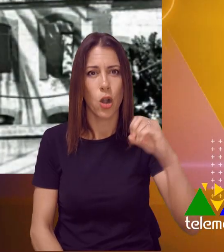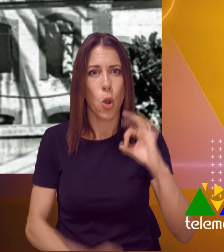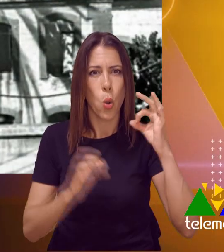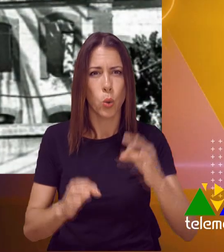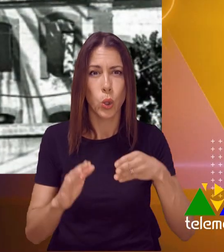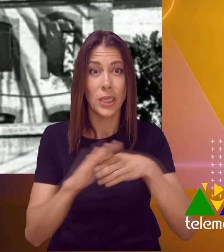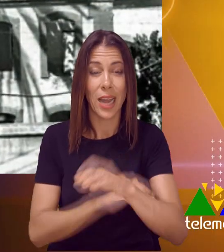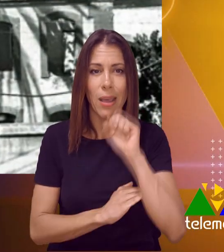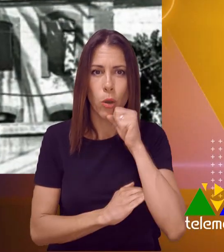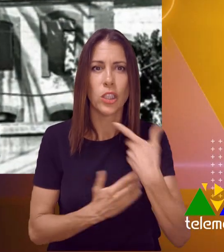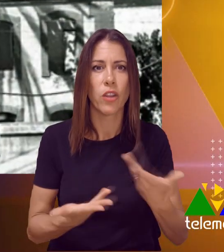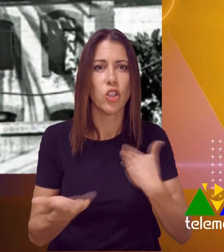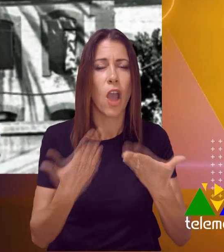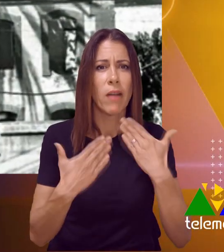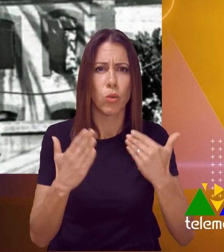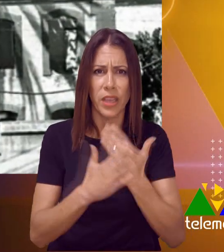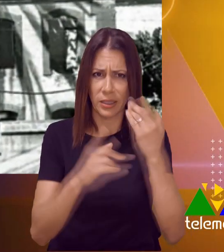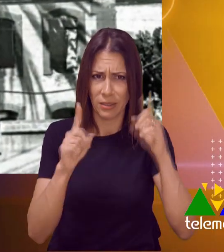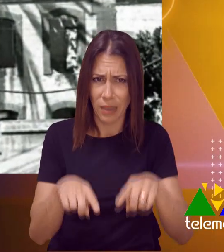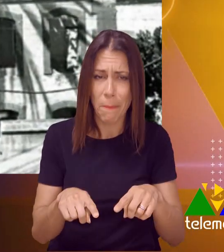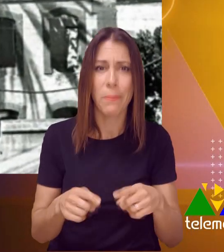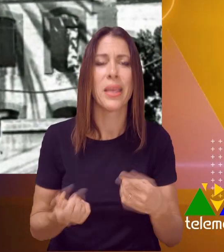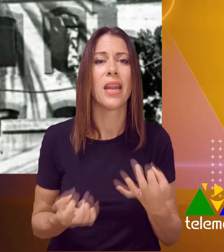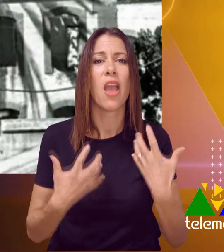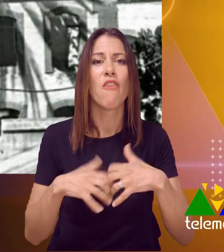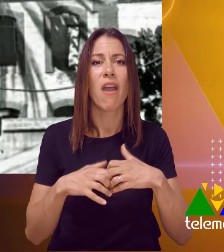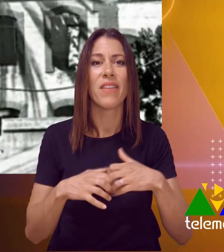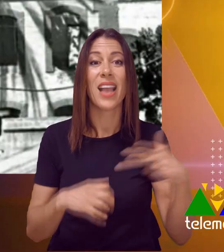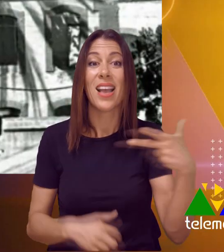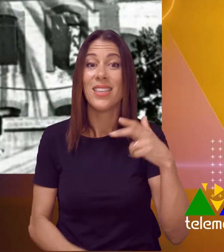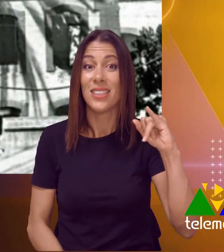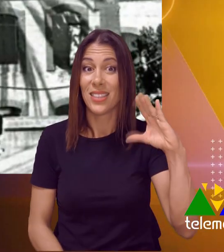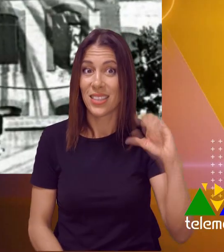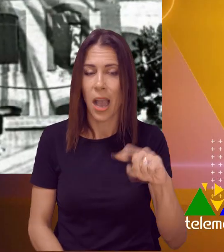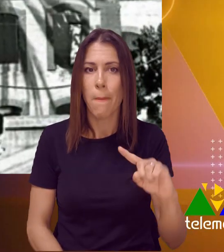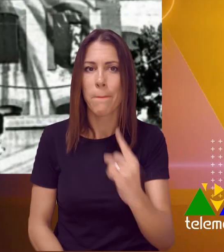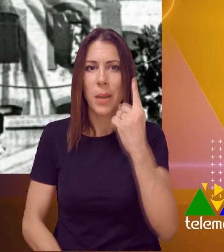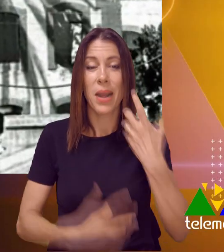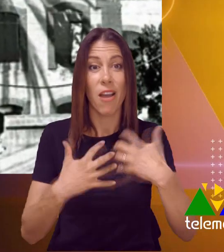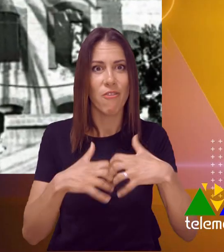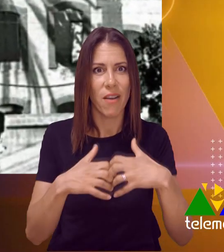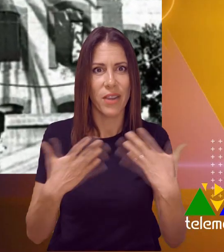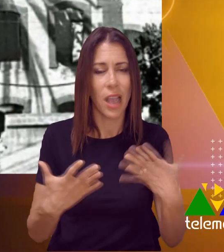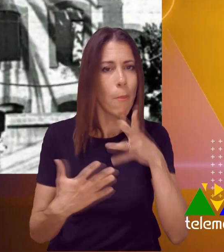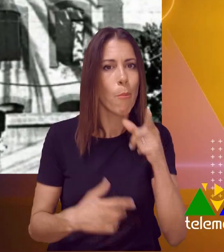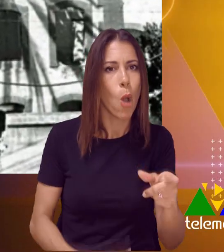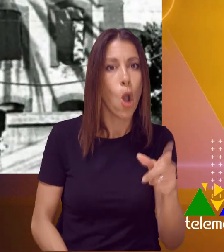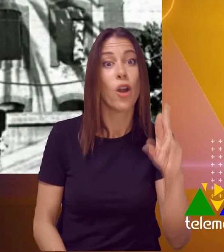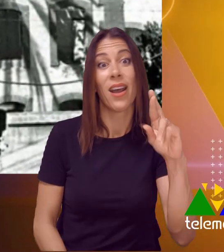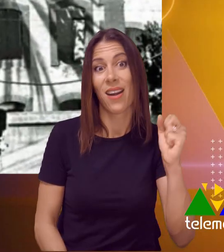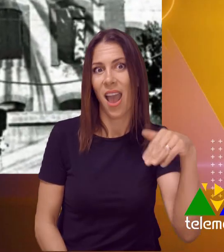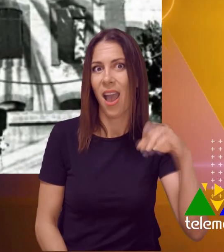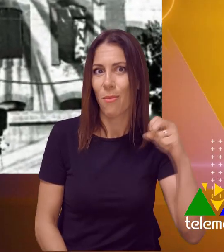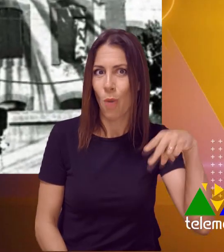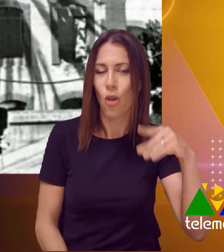Motril. Hablábamos en su día también de la fábrica Chica, que era la primera fábrica de don Ramón de la Chica, en